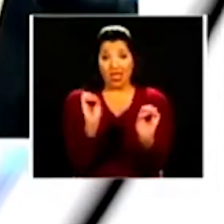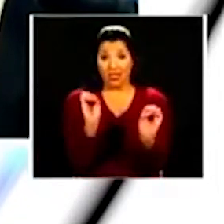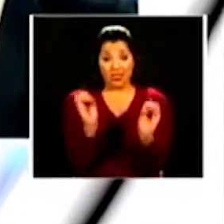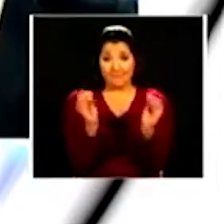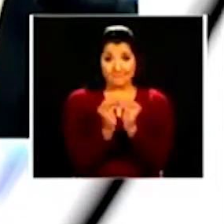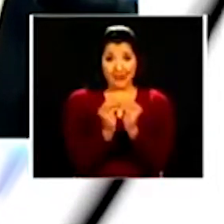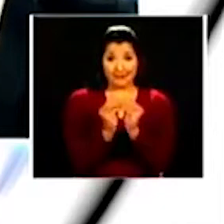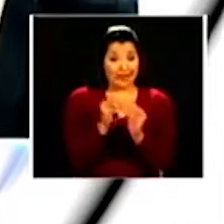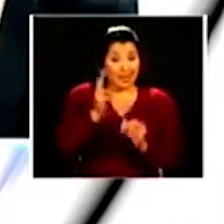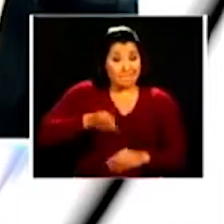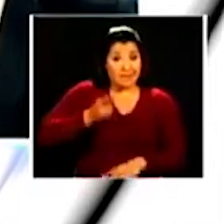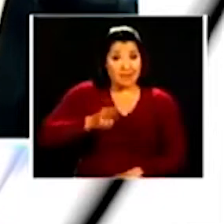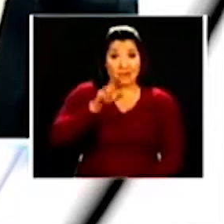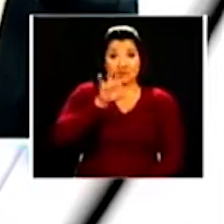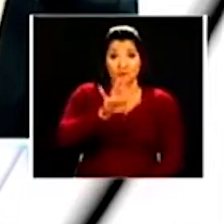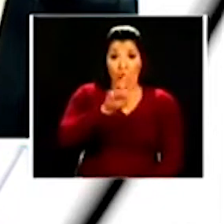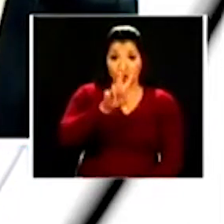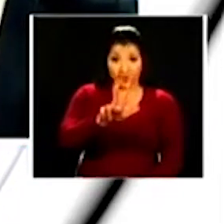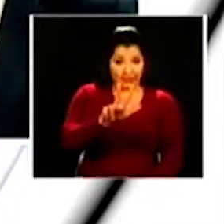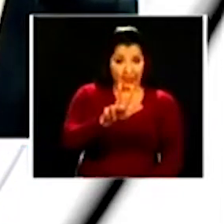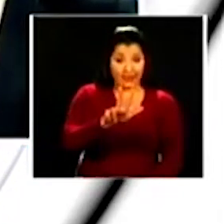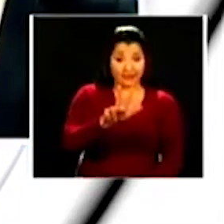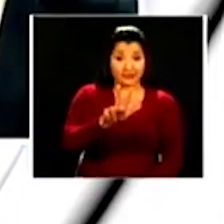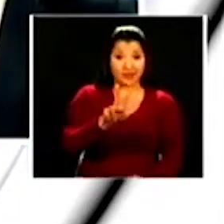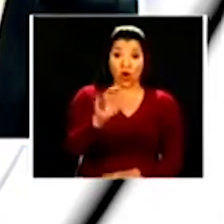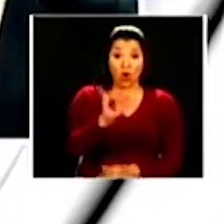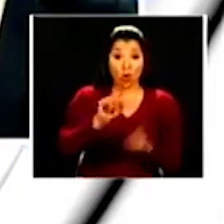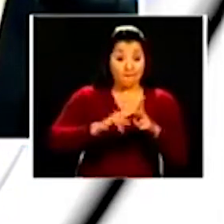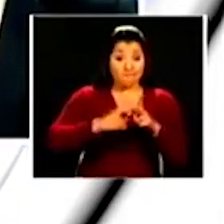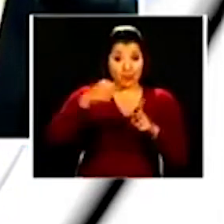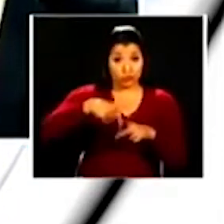mismas 53 con las que empezó este gobierno. En